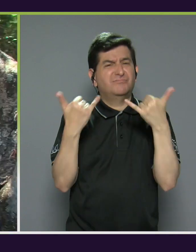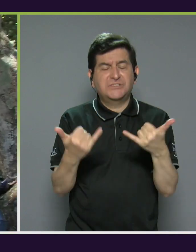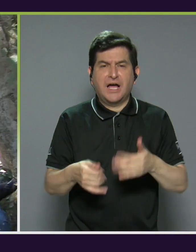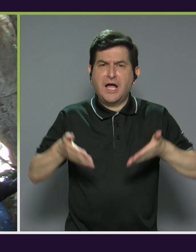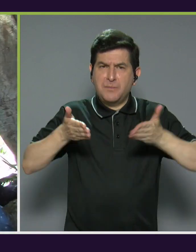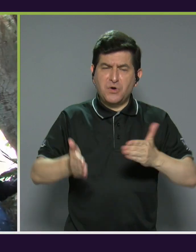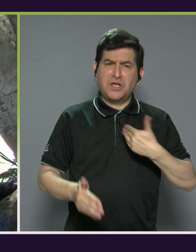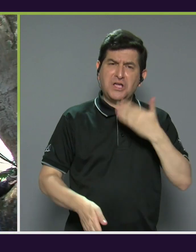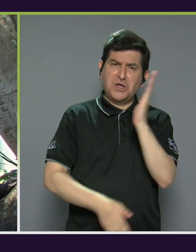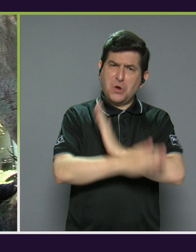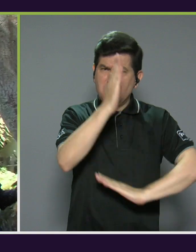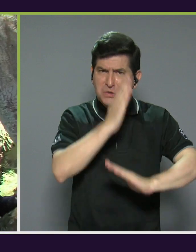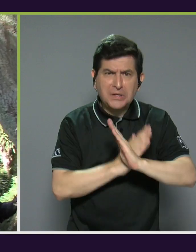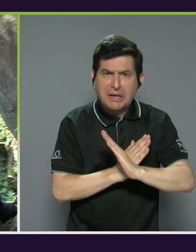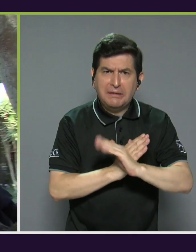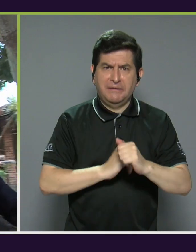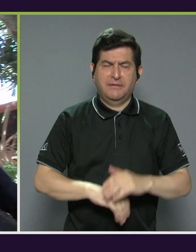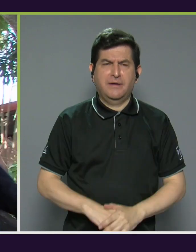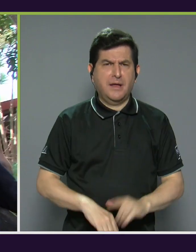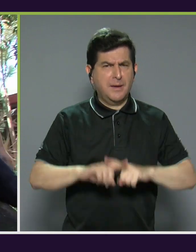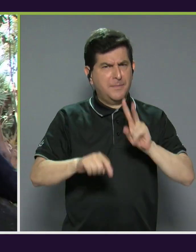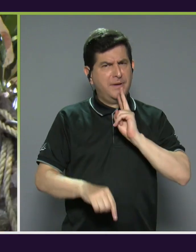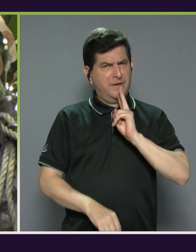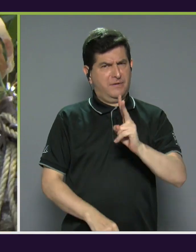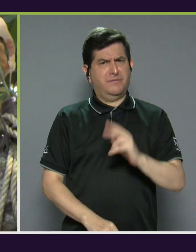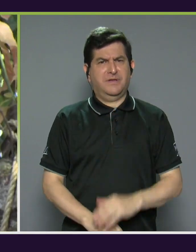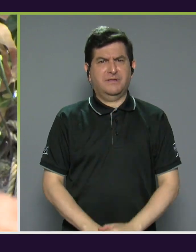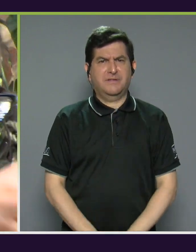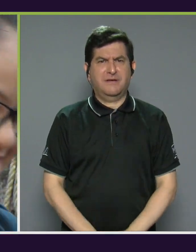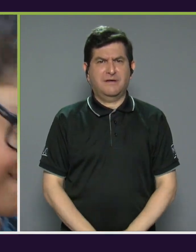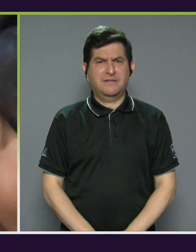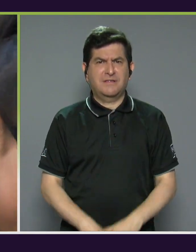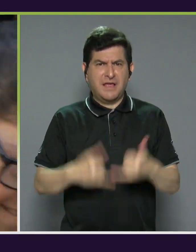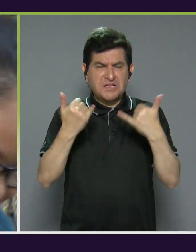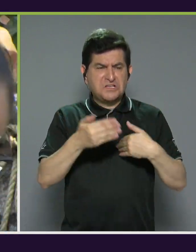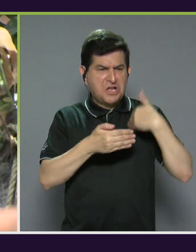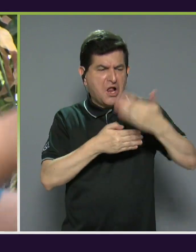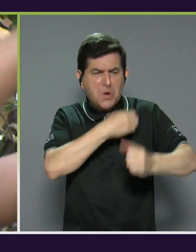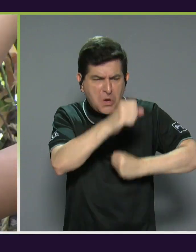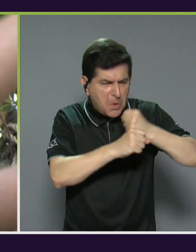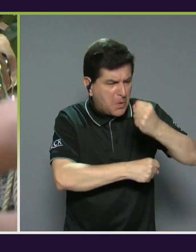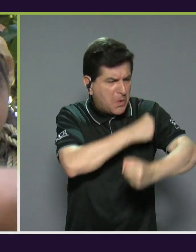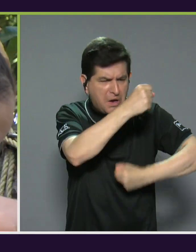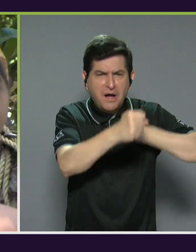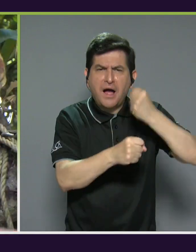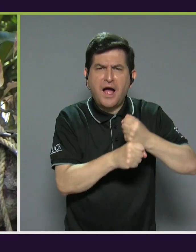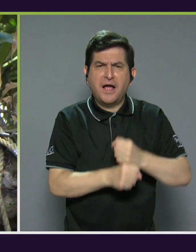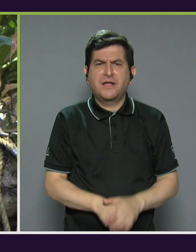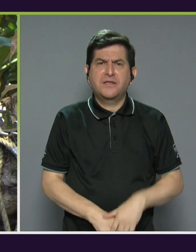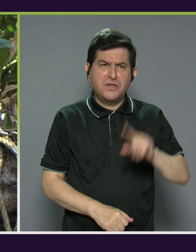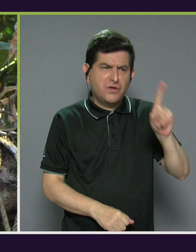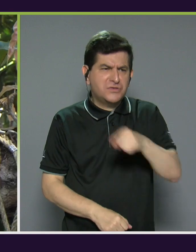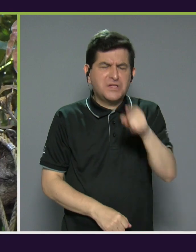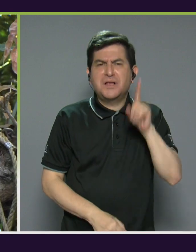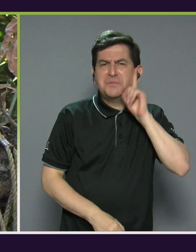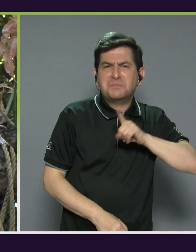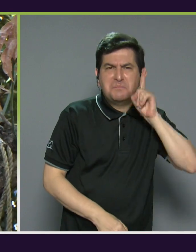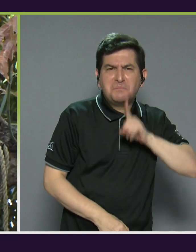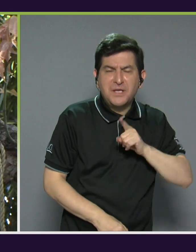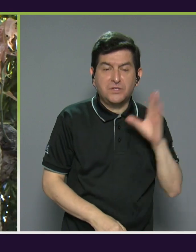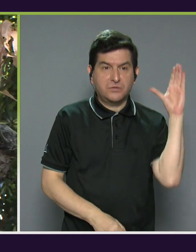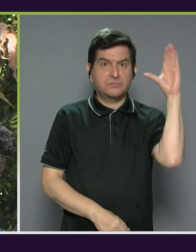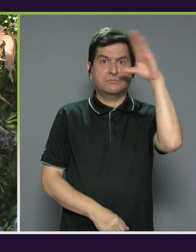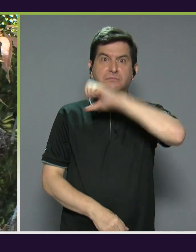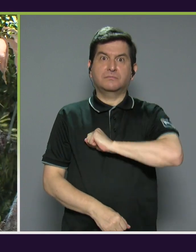a cumplir porque tu hijo tiene discapacidad. Pero en realidad eso, ya después de los años de quitar un montón de